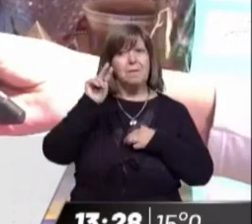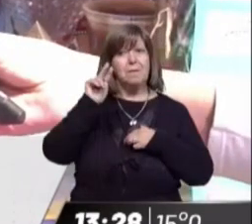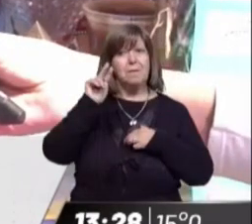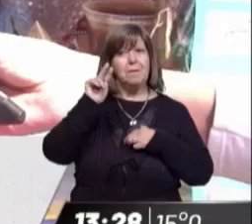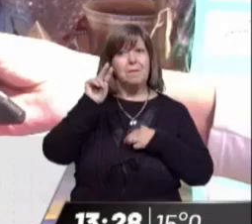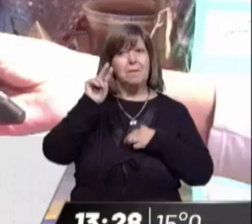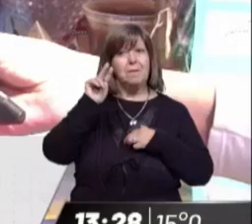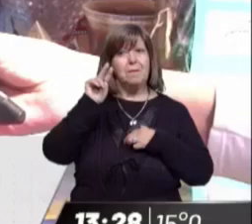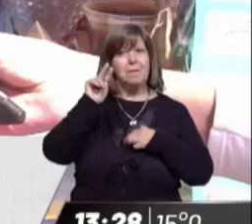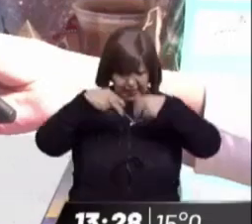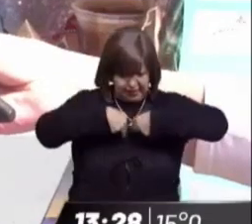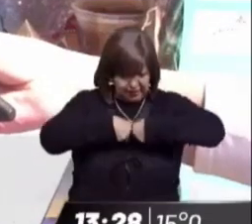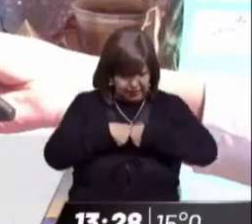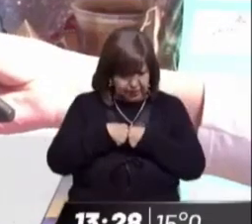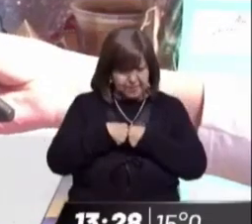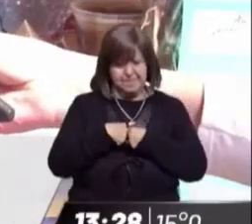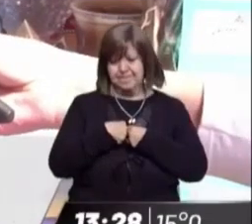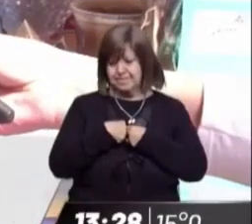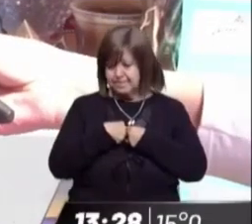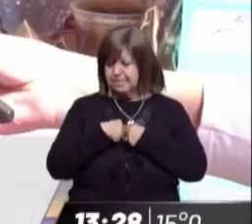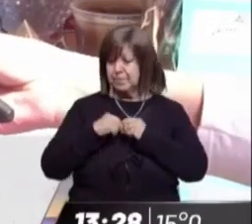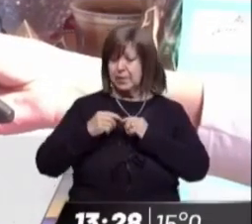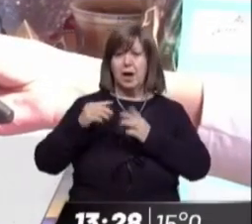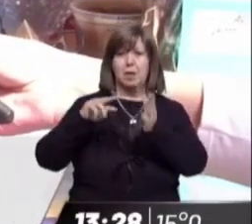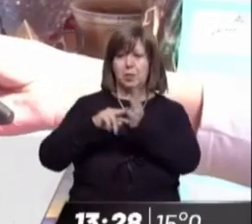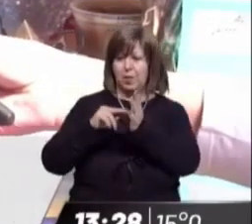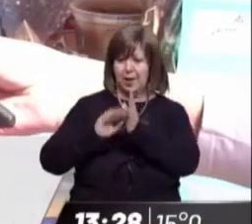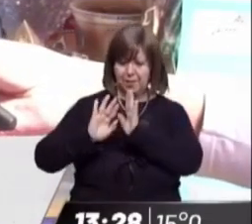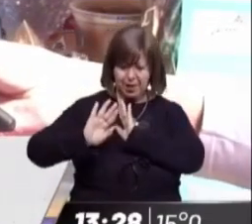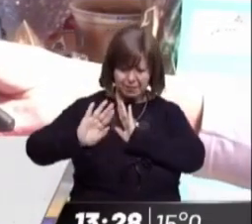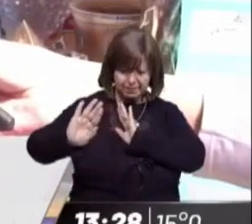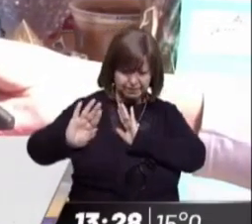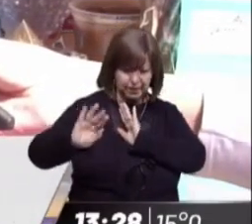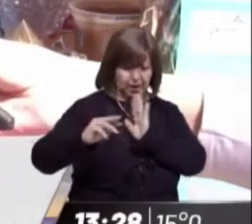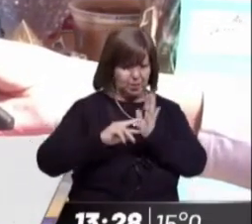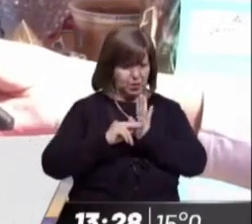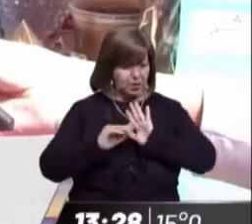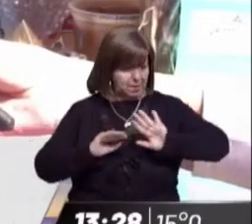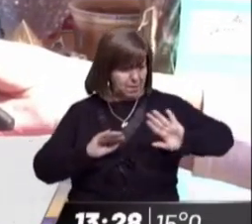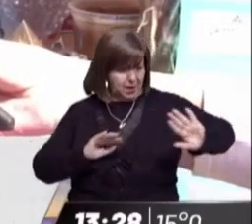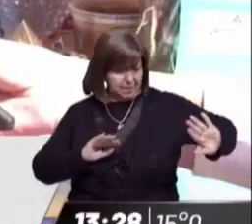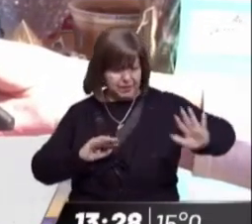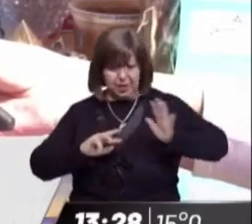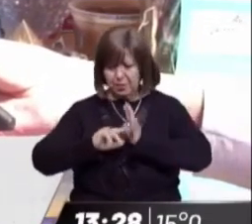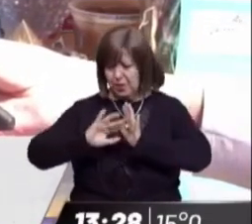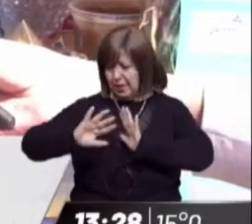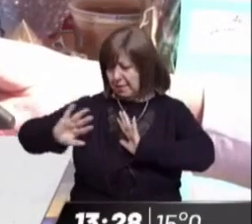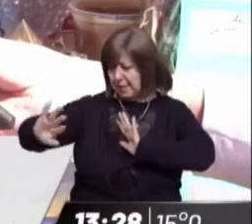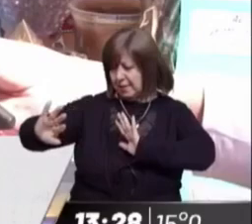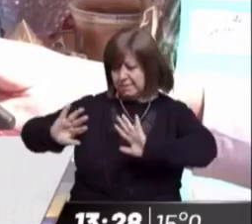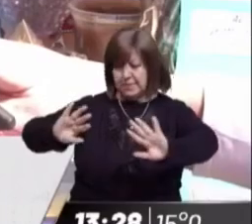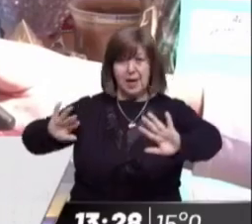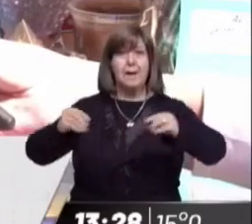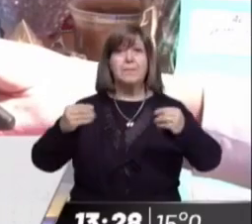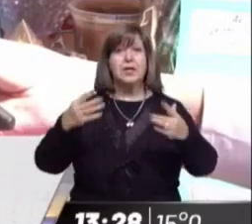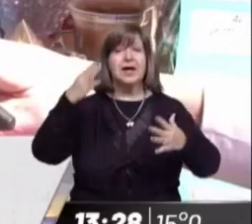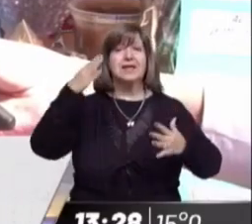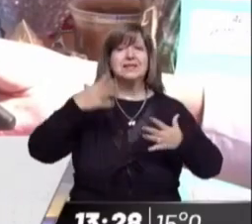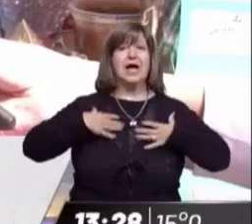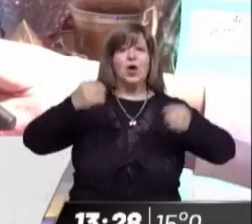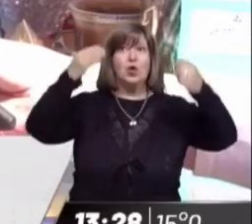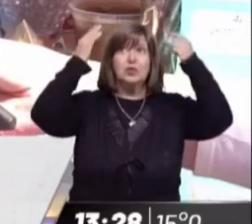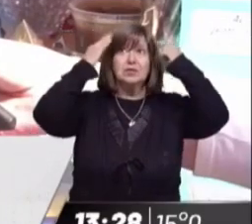y hoy es algo muy importante que nos lleva a la salud a la Salud Mental a la salud física y a un